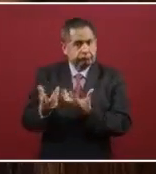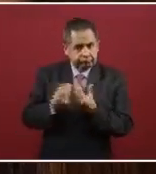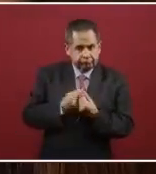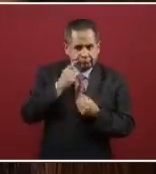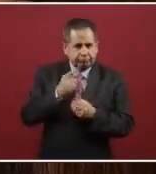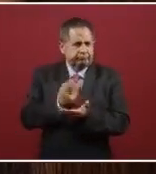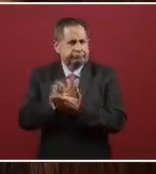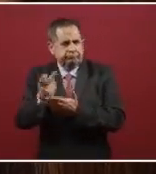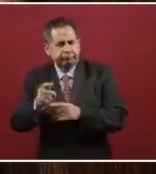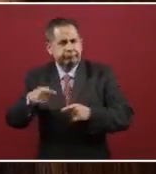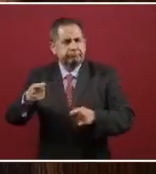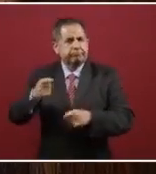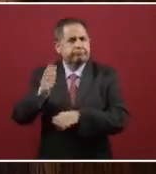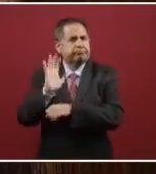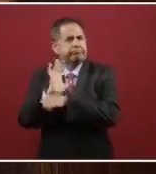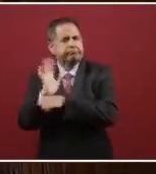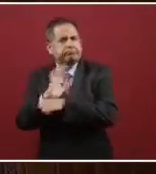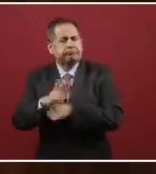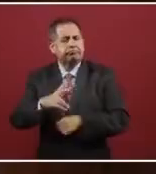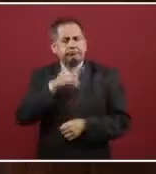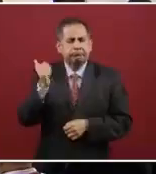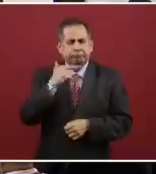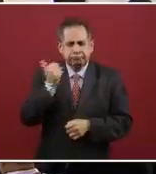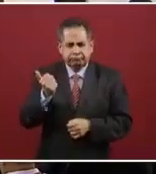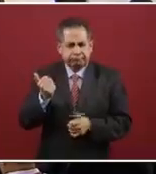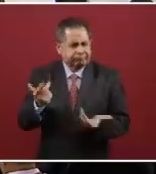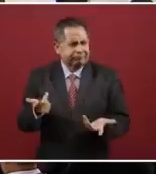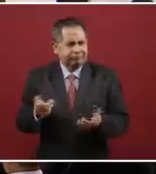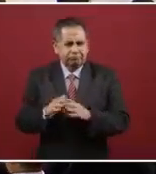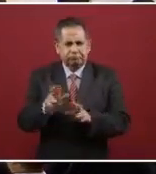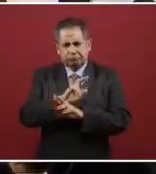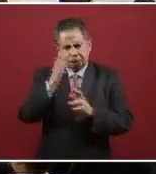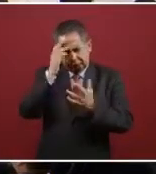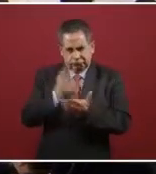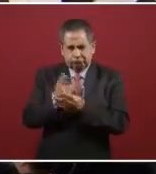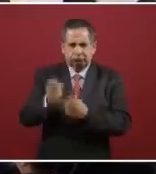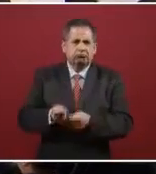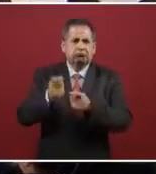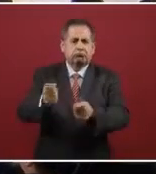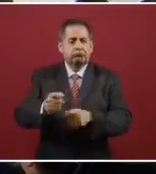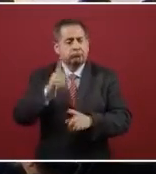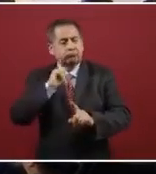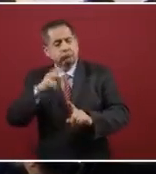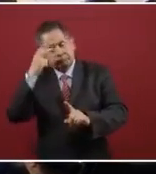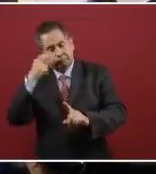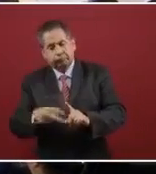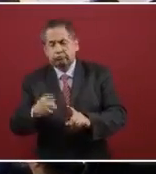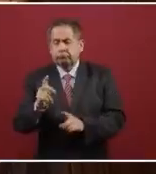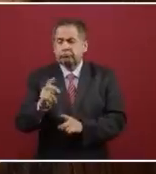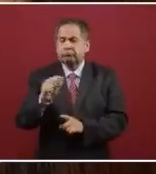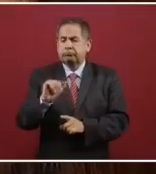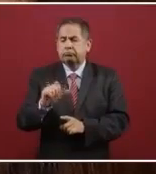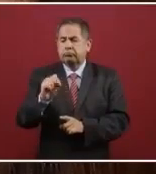invitarlo por la premiación de la película Roma, y su opinión respecto de este reconocimiento a la mexicana Daniela Soto Inés, quien